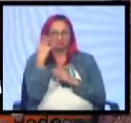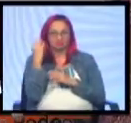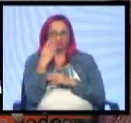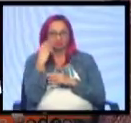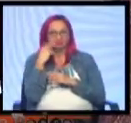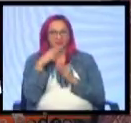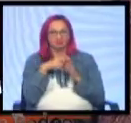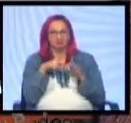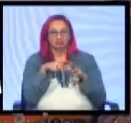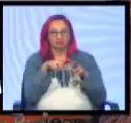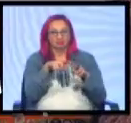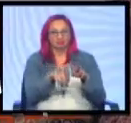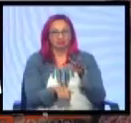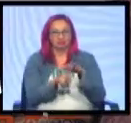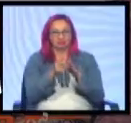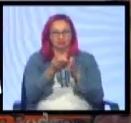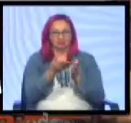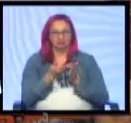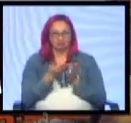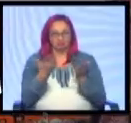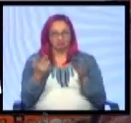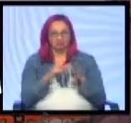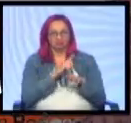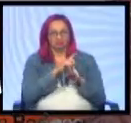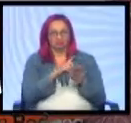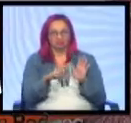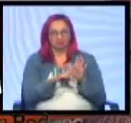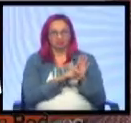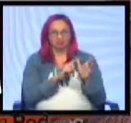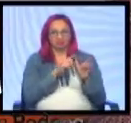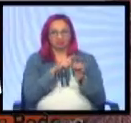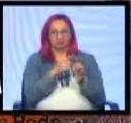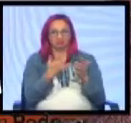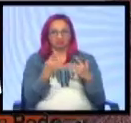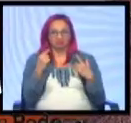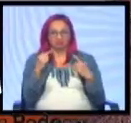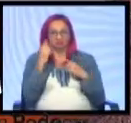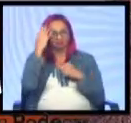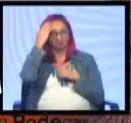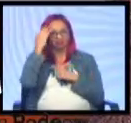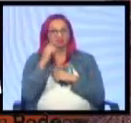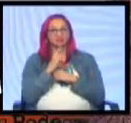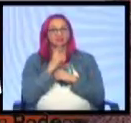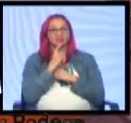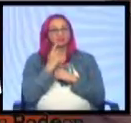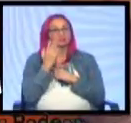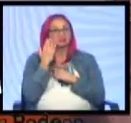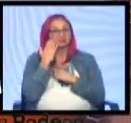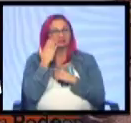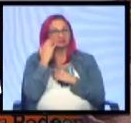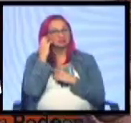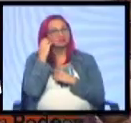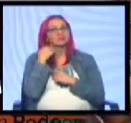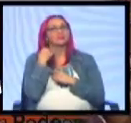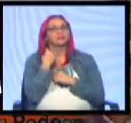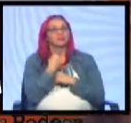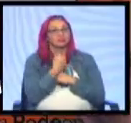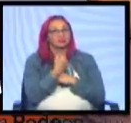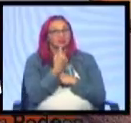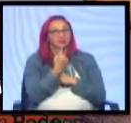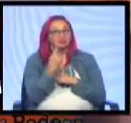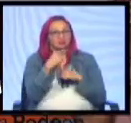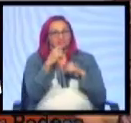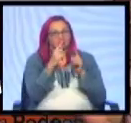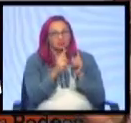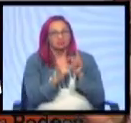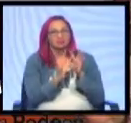en Nicoya, me han ofrecido lotería ilegal. Es muy doloroso, porque realmente uno sabe cuánto cuesta cada